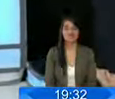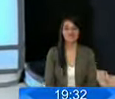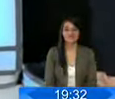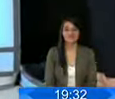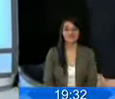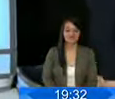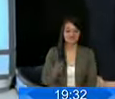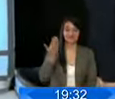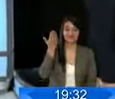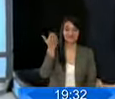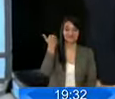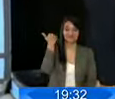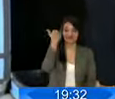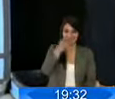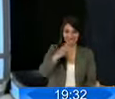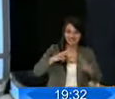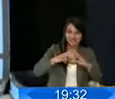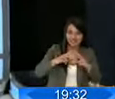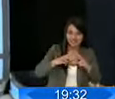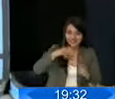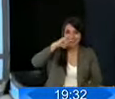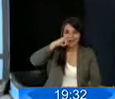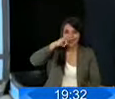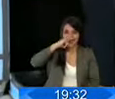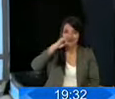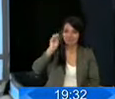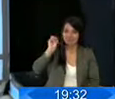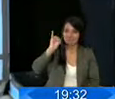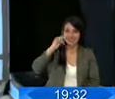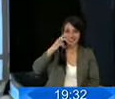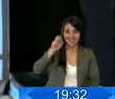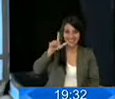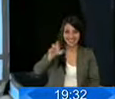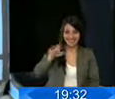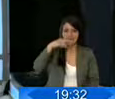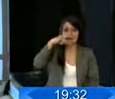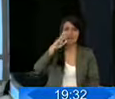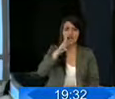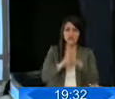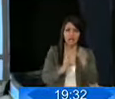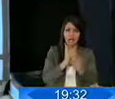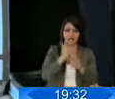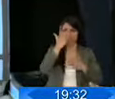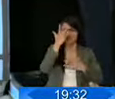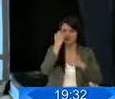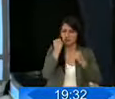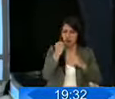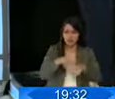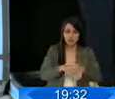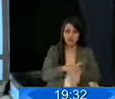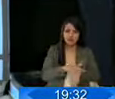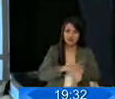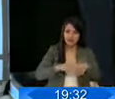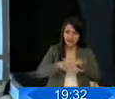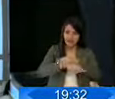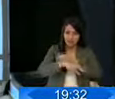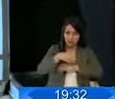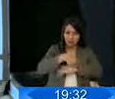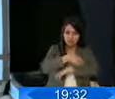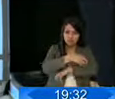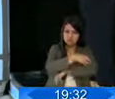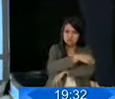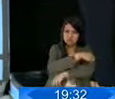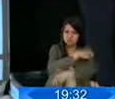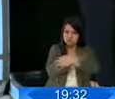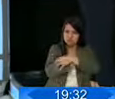Hace unos días, amigos televidentes, conocimos la historia de Michael, un pequeño de 3 años que padece epidermólisis ampollar. Esta es una